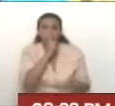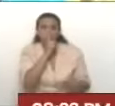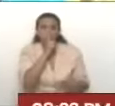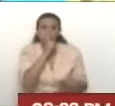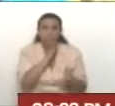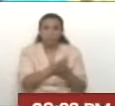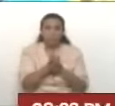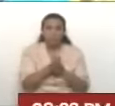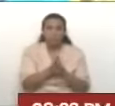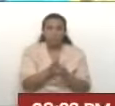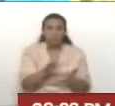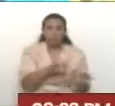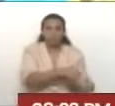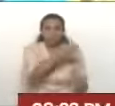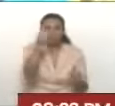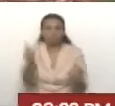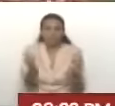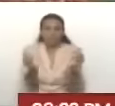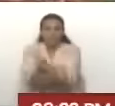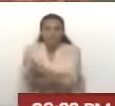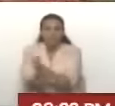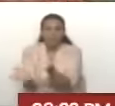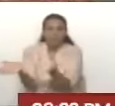poner un títere.